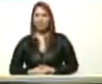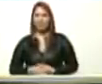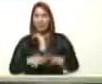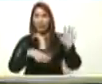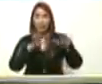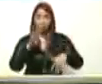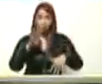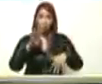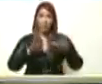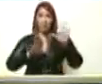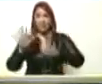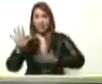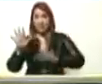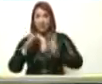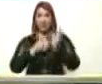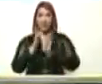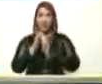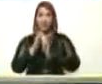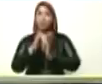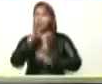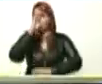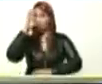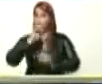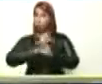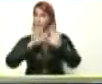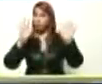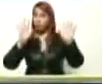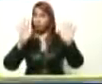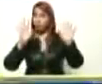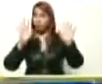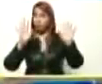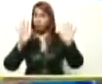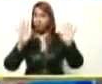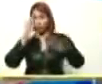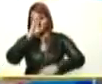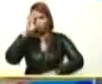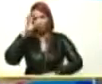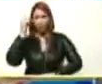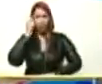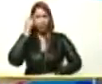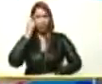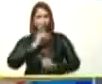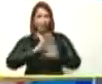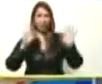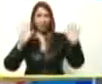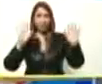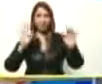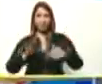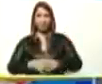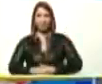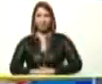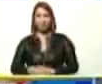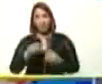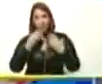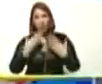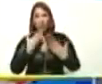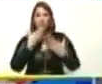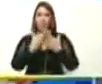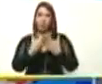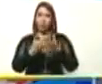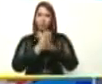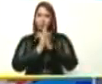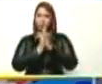y 15 de abril Diosdado se la tiene clarita Diosdado tiene la fecha clarita bueno, yo les pido